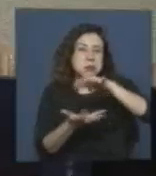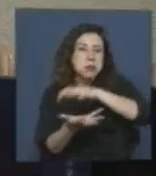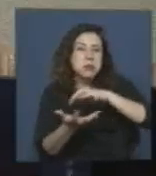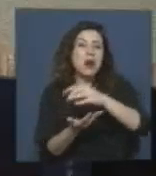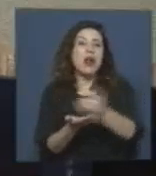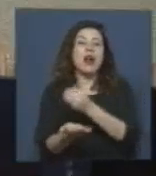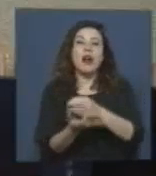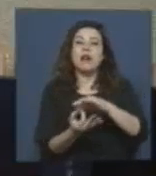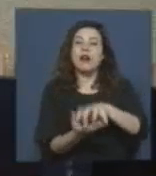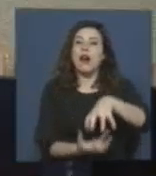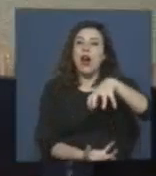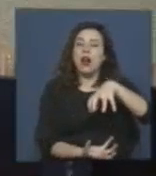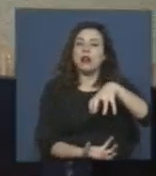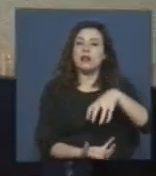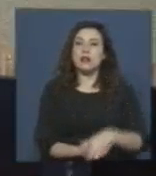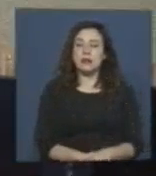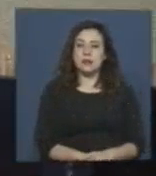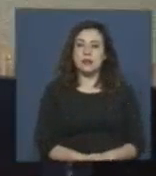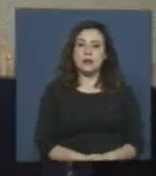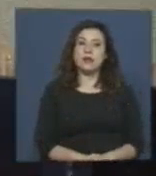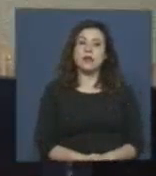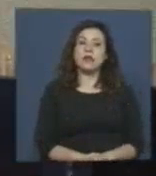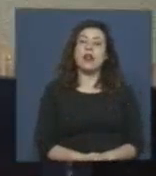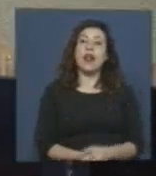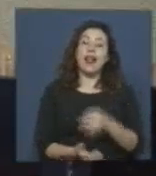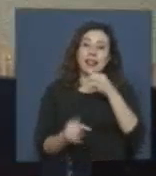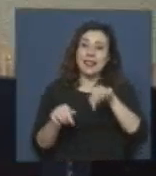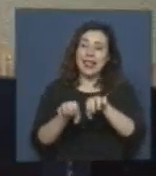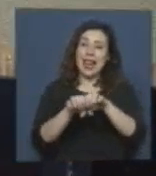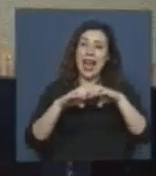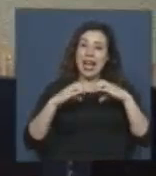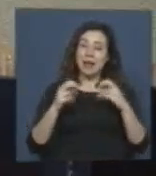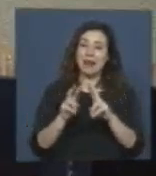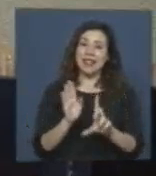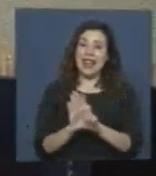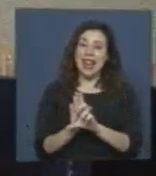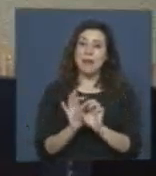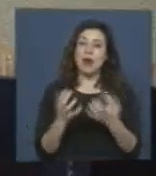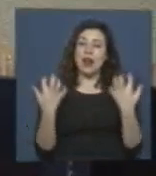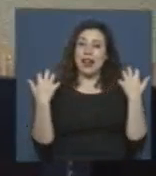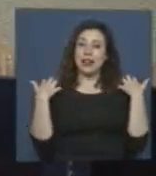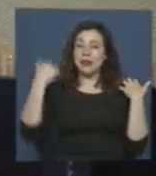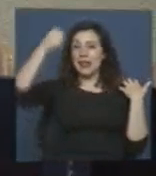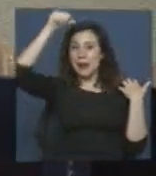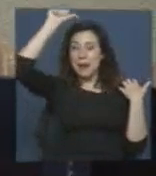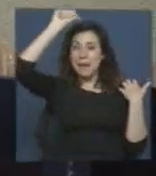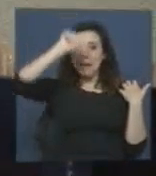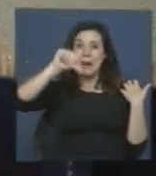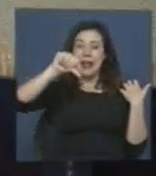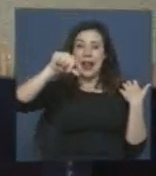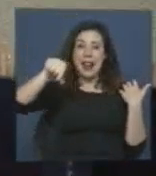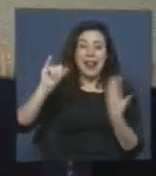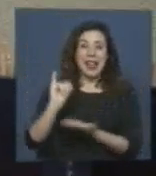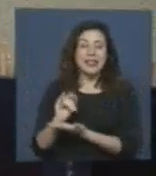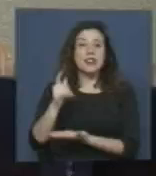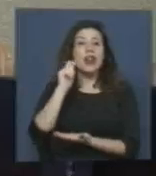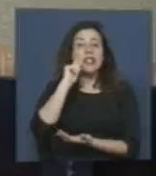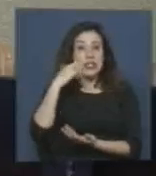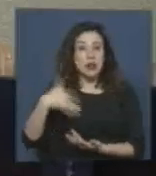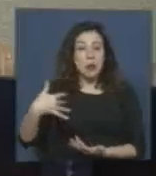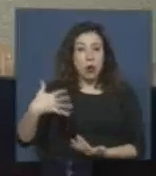utilidades. Señor presidente, proponer en esta corporación legislar sobre la responsabilidad penal del ente es un